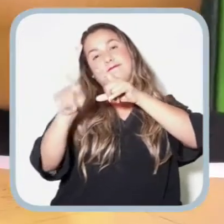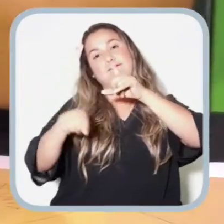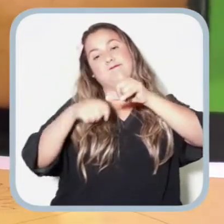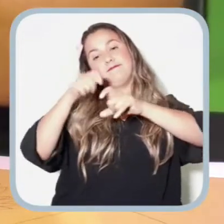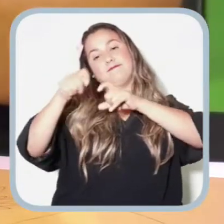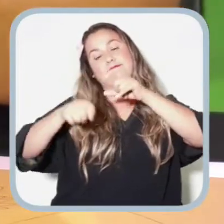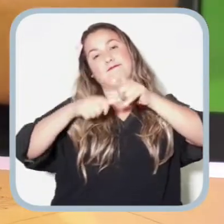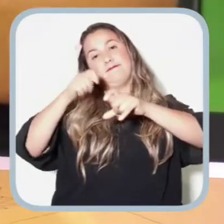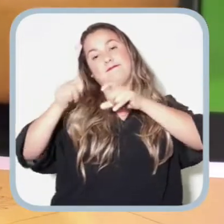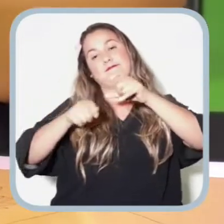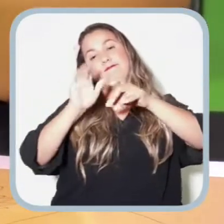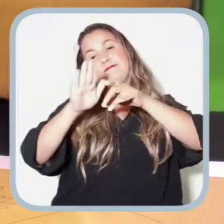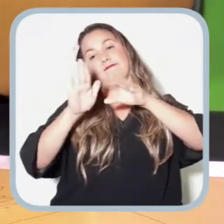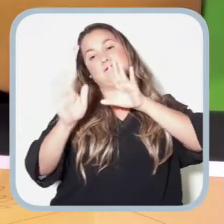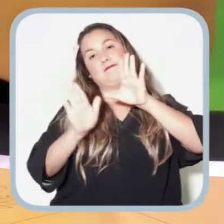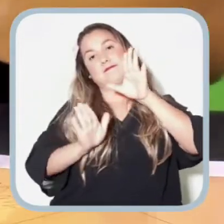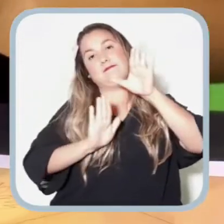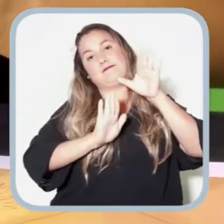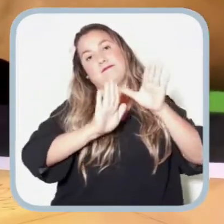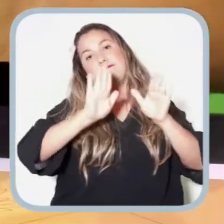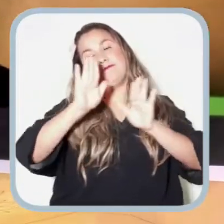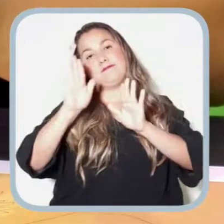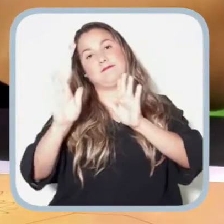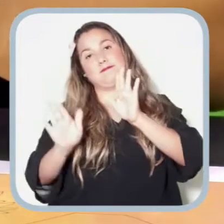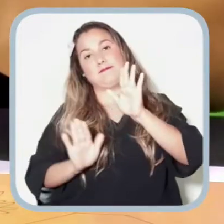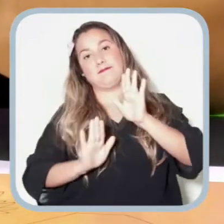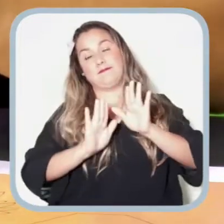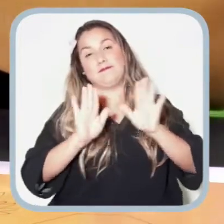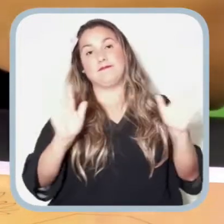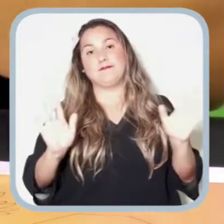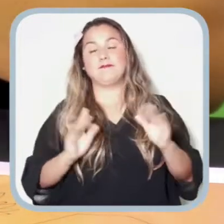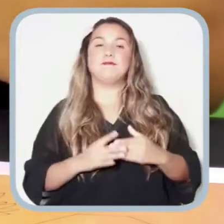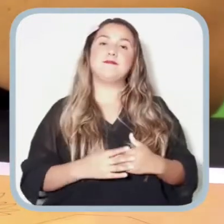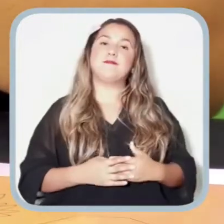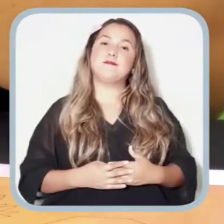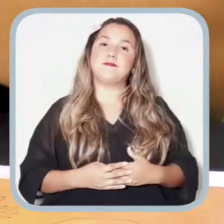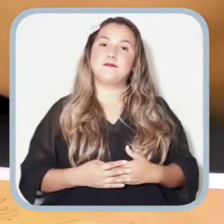correr más que pegamos la colita